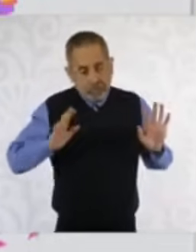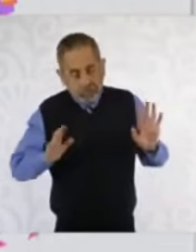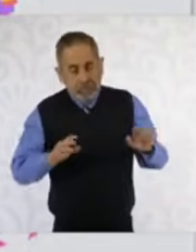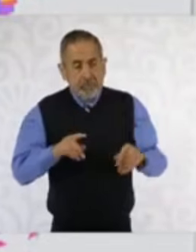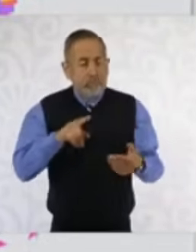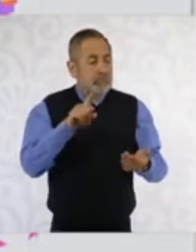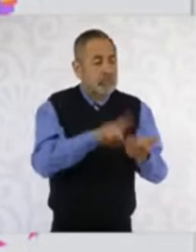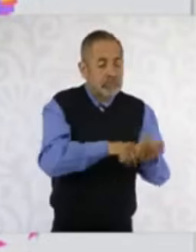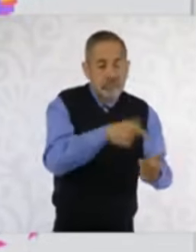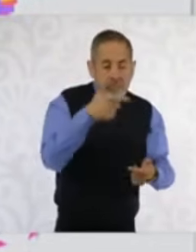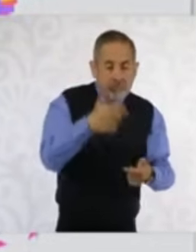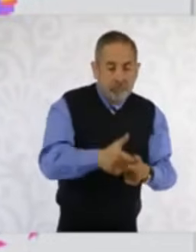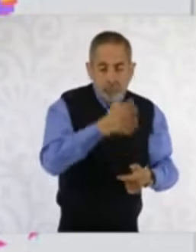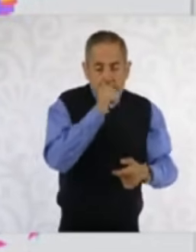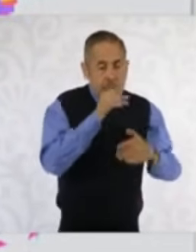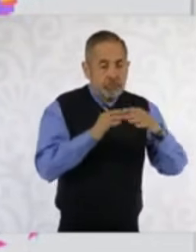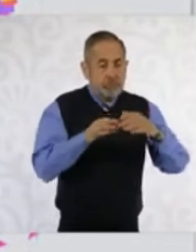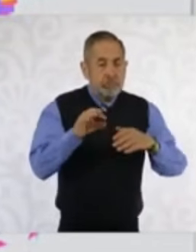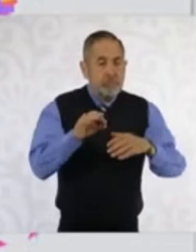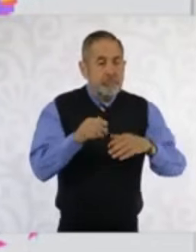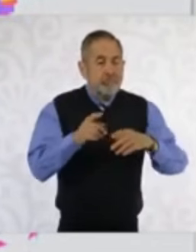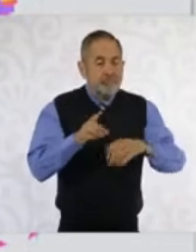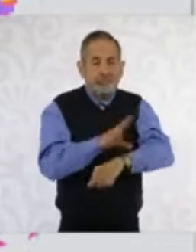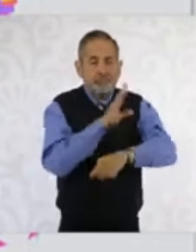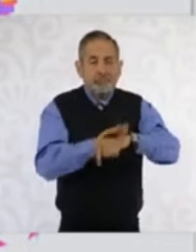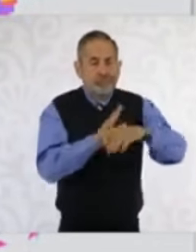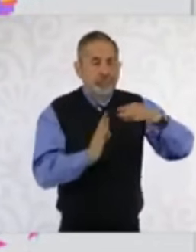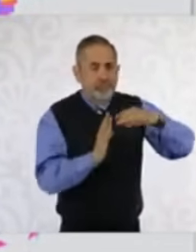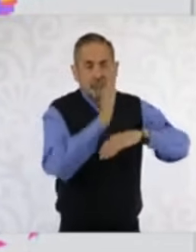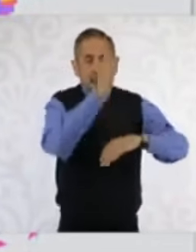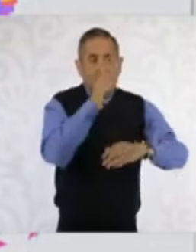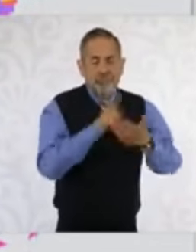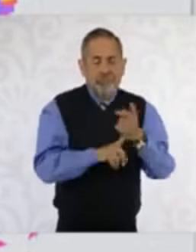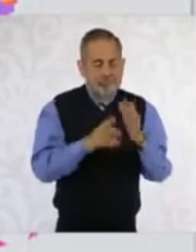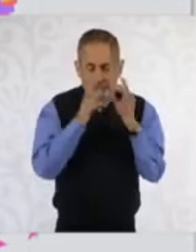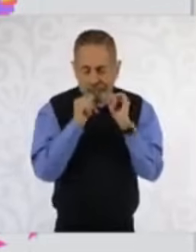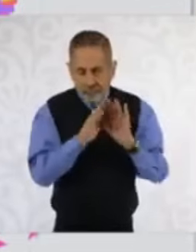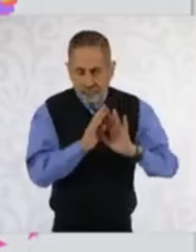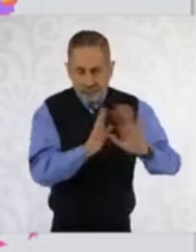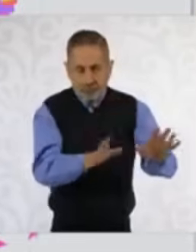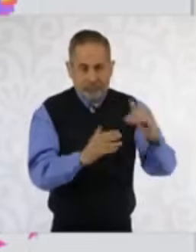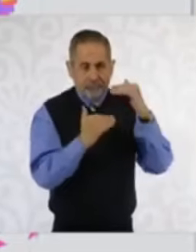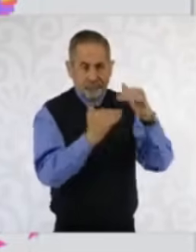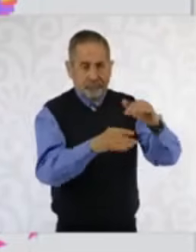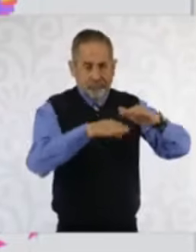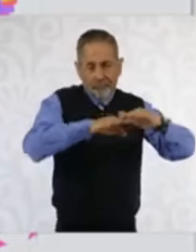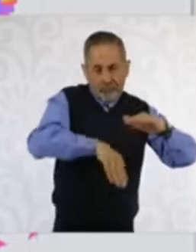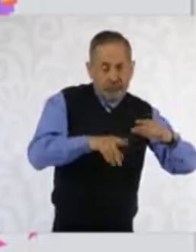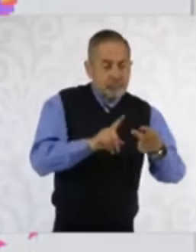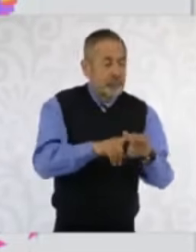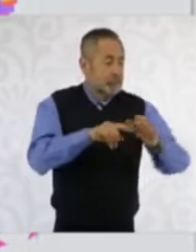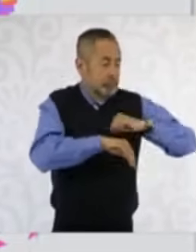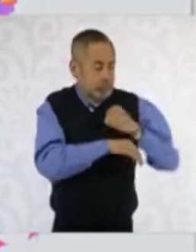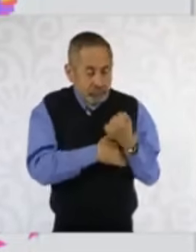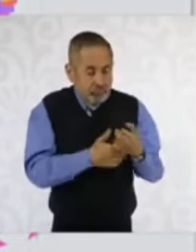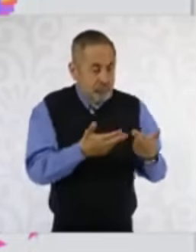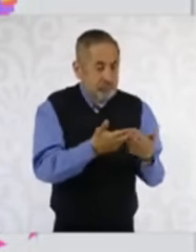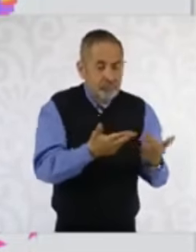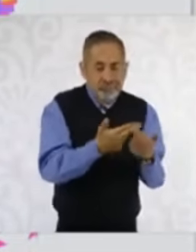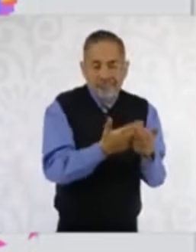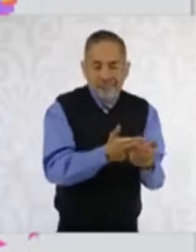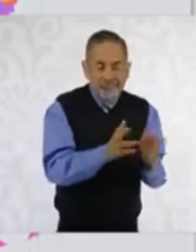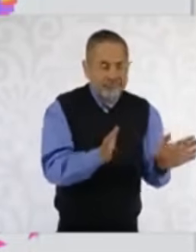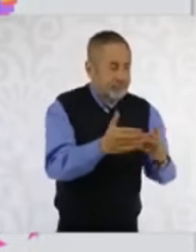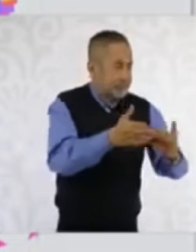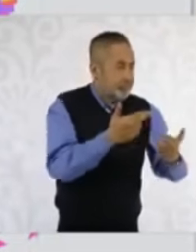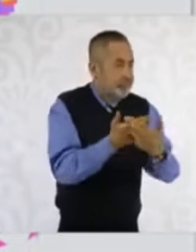próximo año, el 2025. Ya que tengamos el dato, pues se los informaremos. Así que estén al pendiente, porque